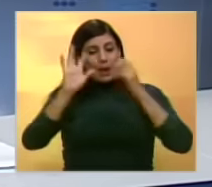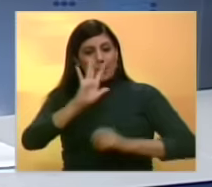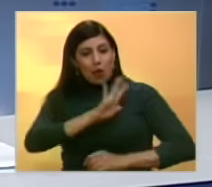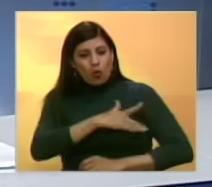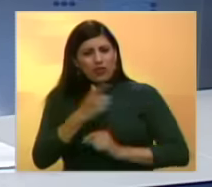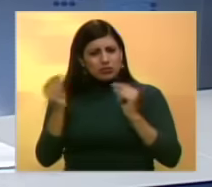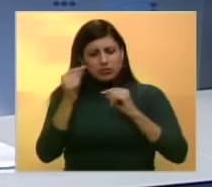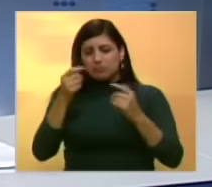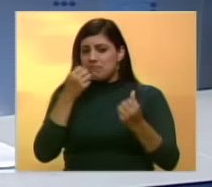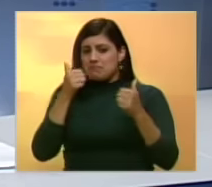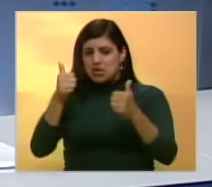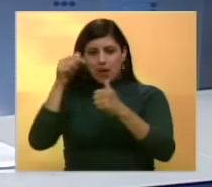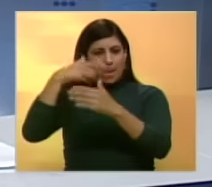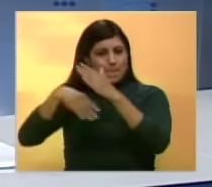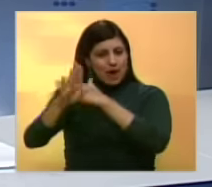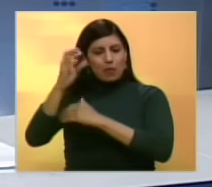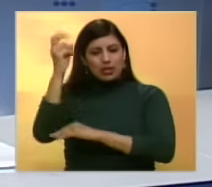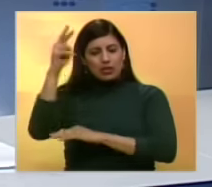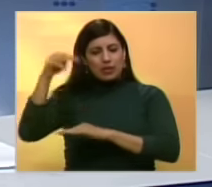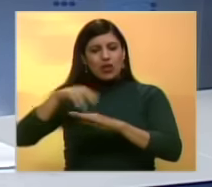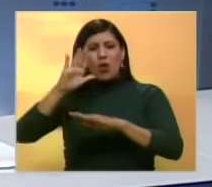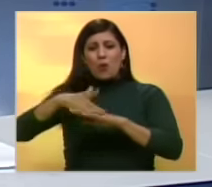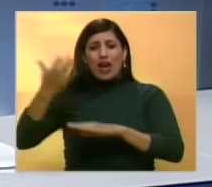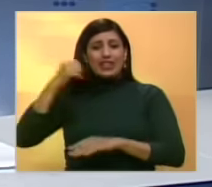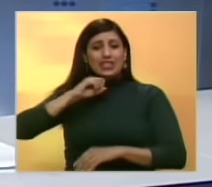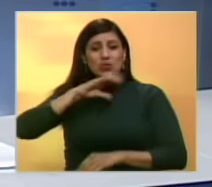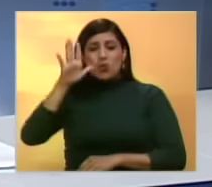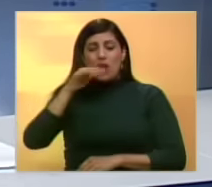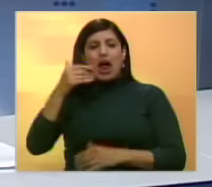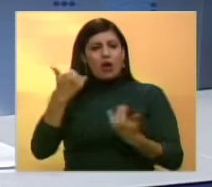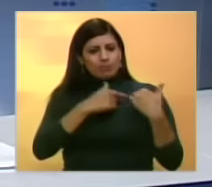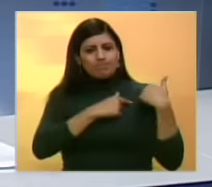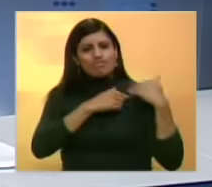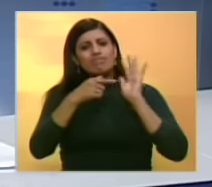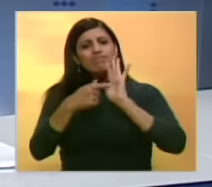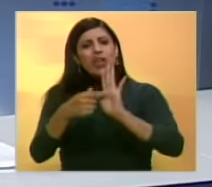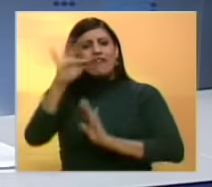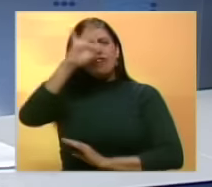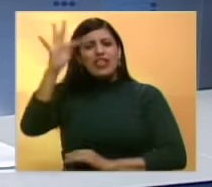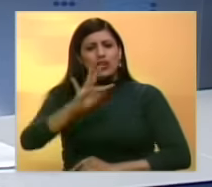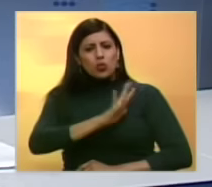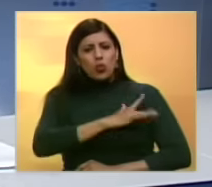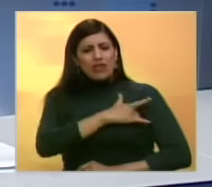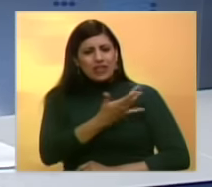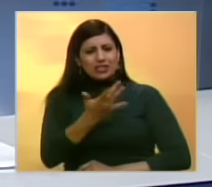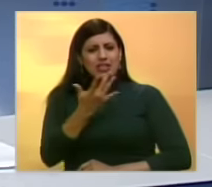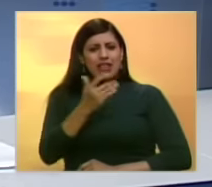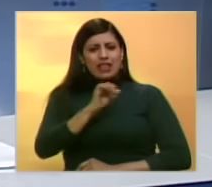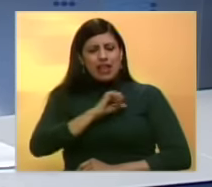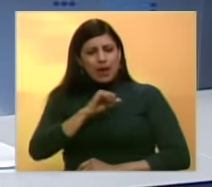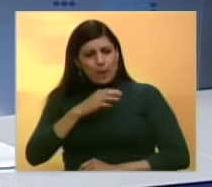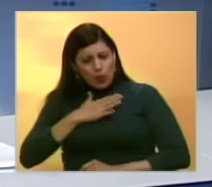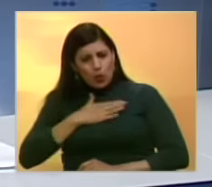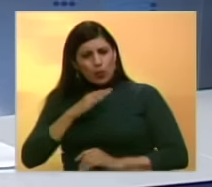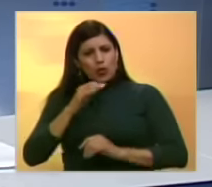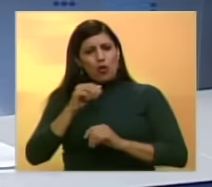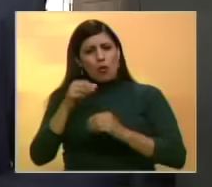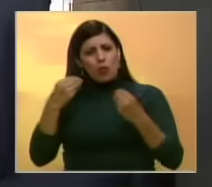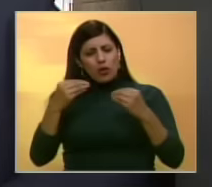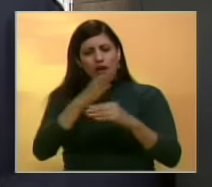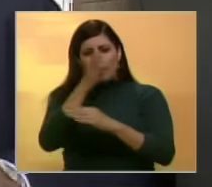debate en el parlamento nacional considera como histórico ver la representación de diversas federaciones de universidades autónomas integradas al